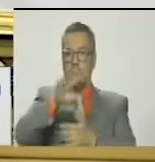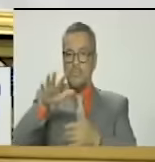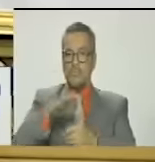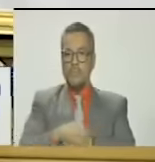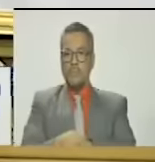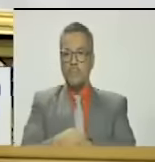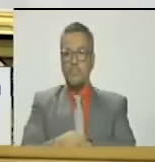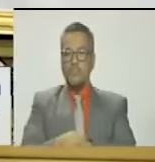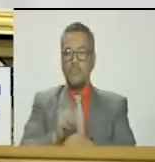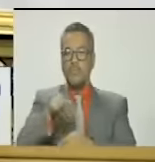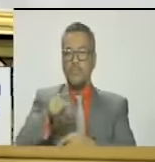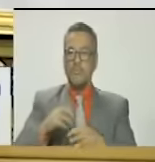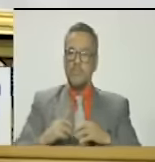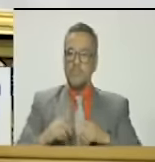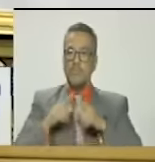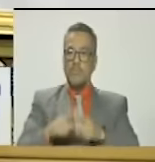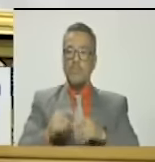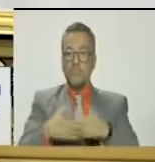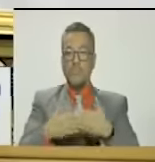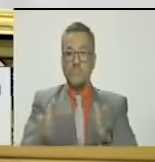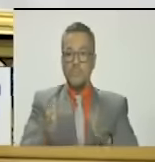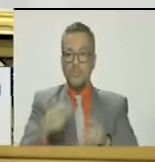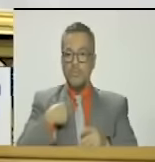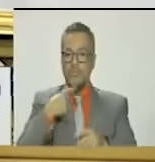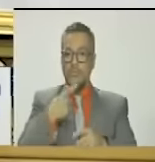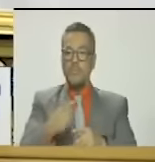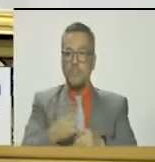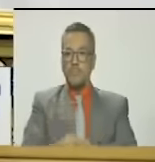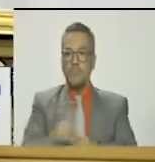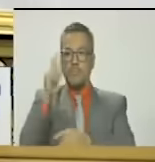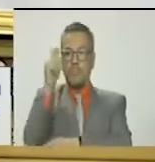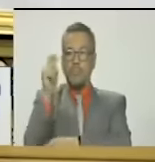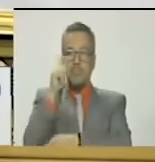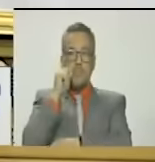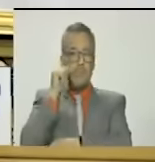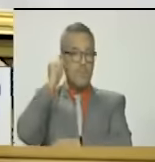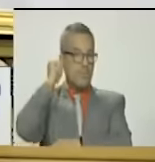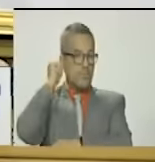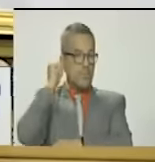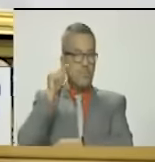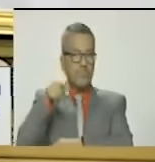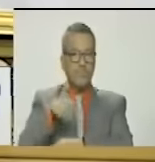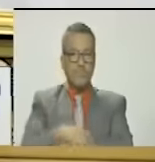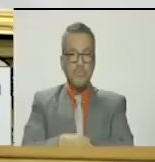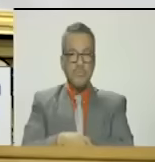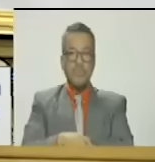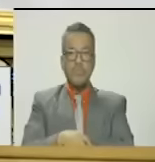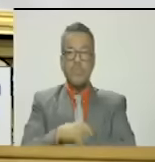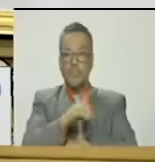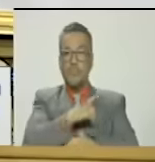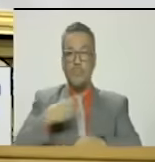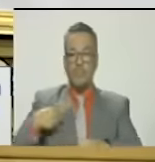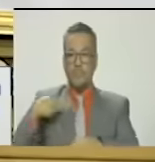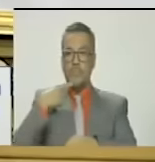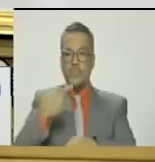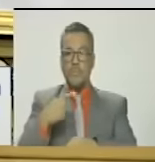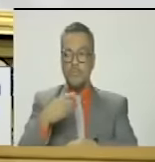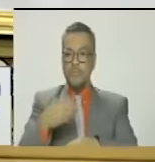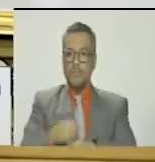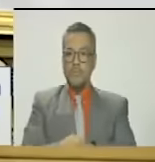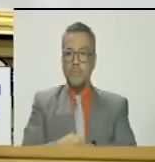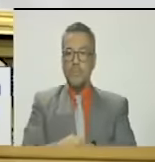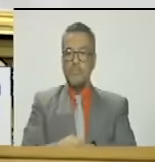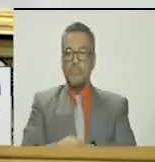2024-2025. Para tal efecto, abrimos el derecho de palabra para las diputadas y los diputados que deseen